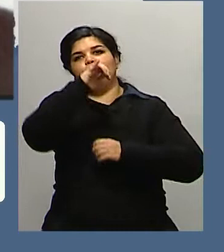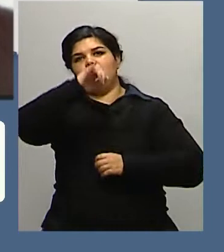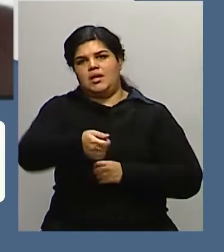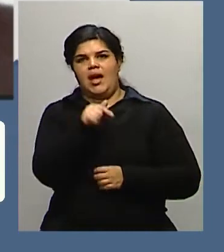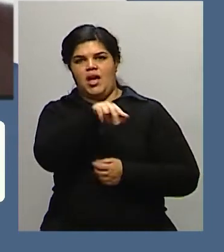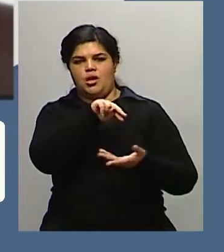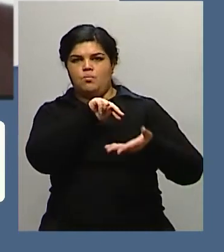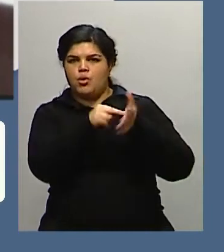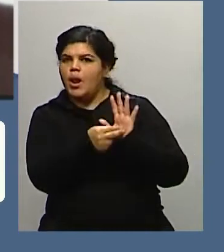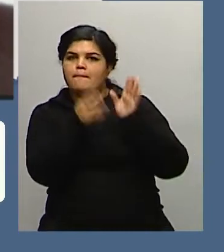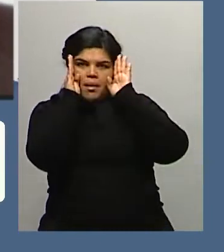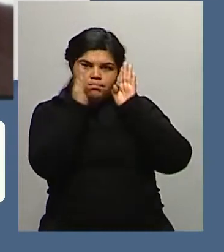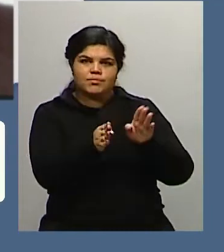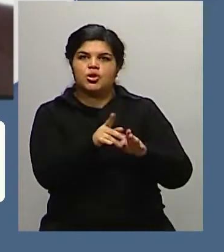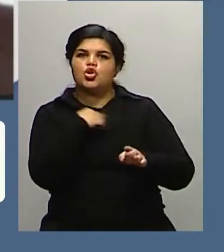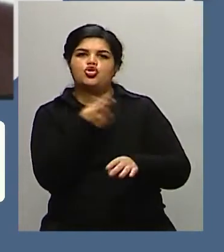jugar.